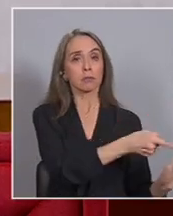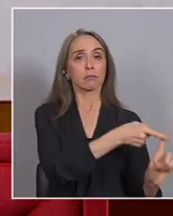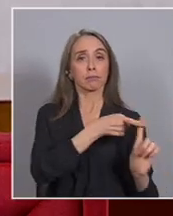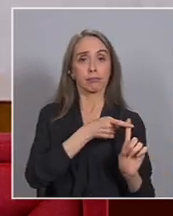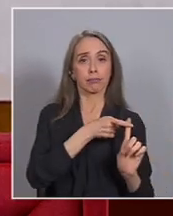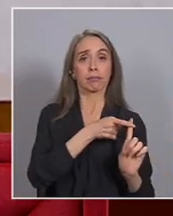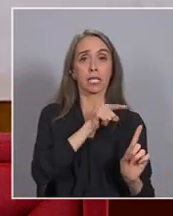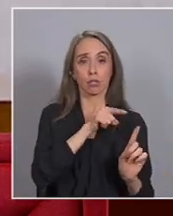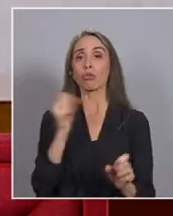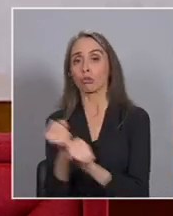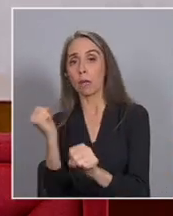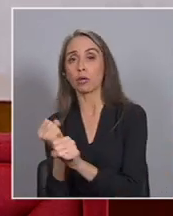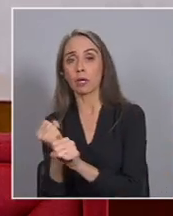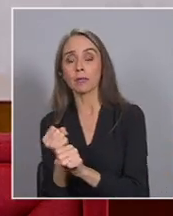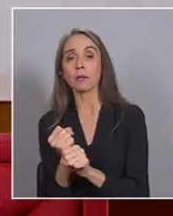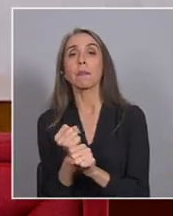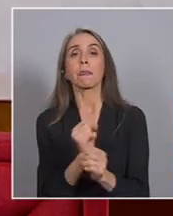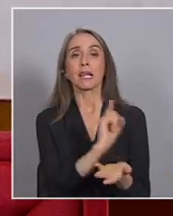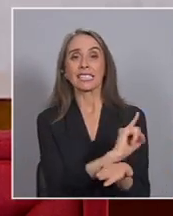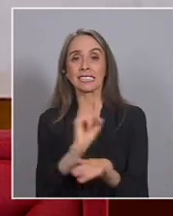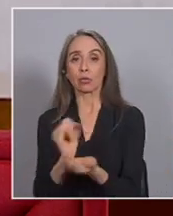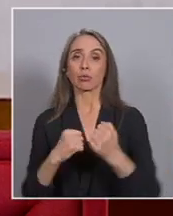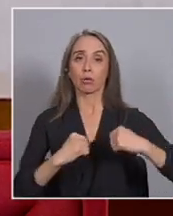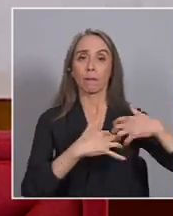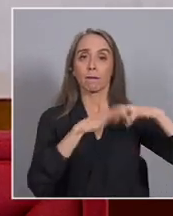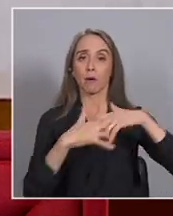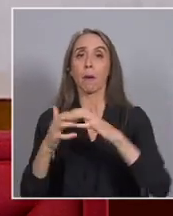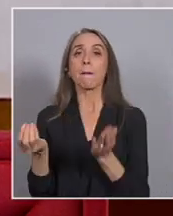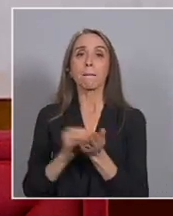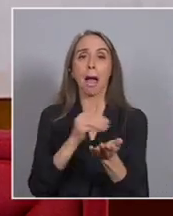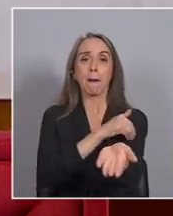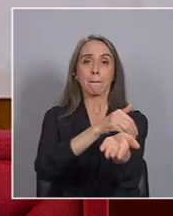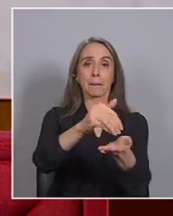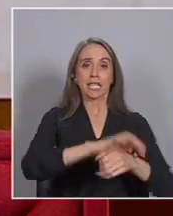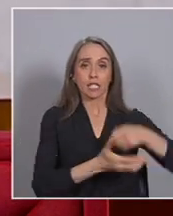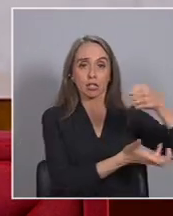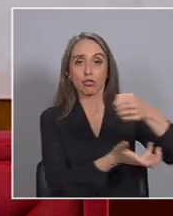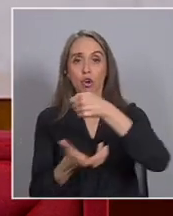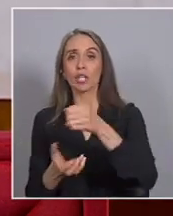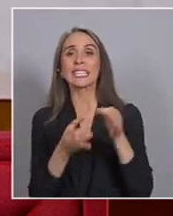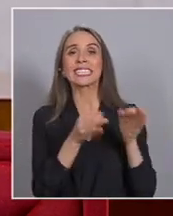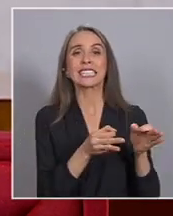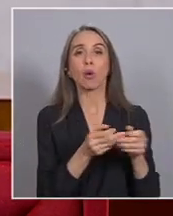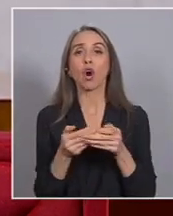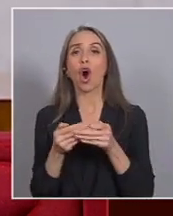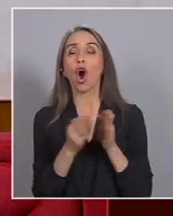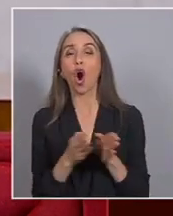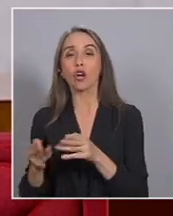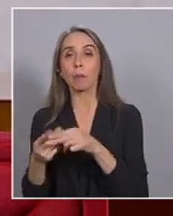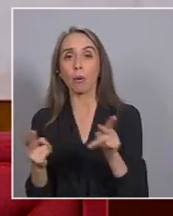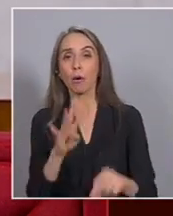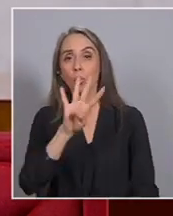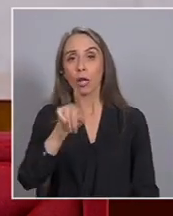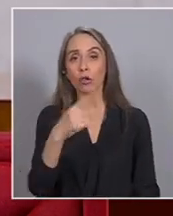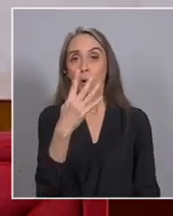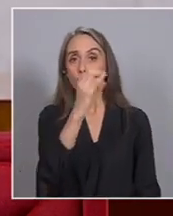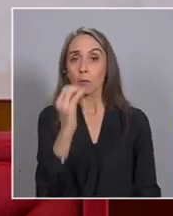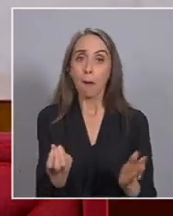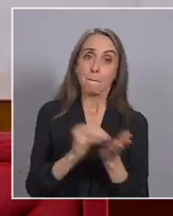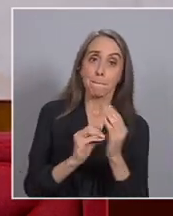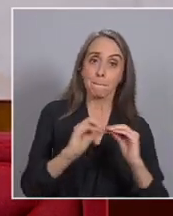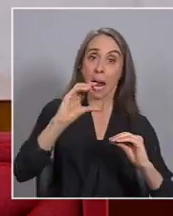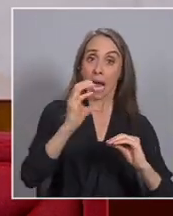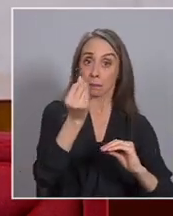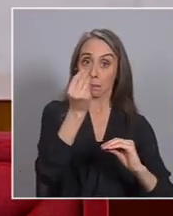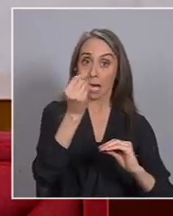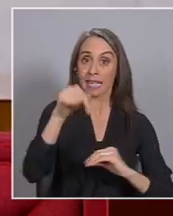trabajando. Fortaleciendo las instituciones, aumentando el presupuesto de seguridad y orden público en un 4,4% para este año, que